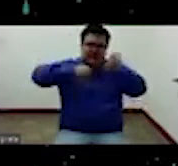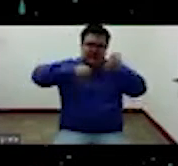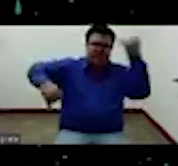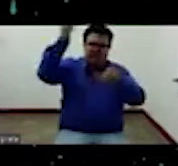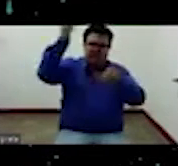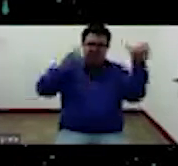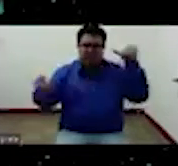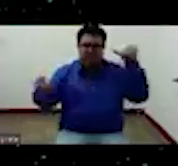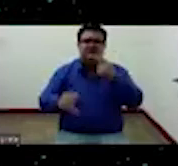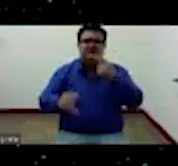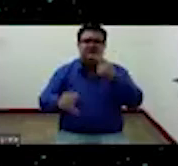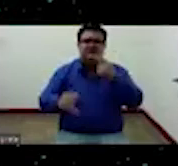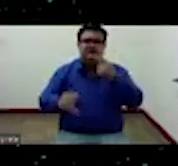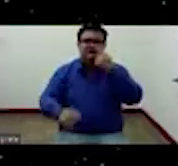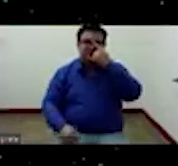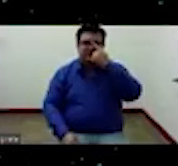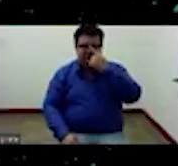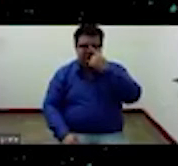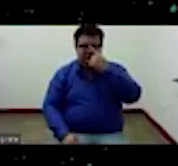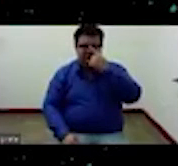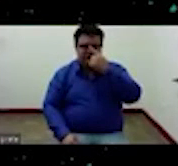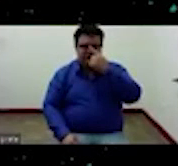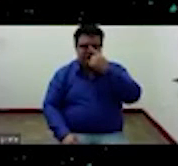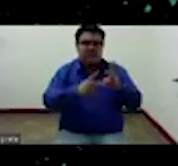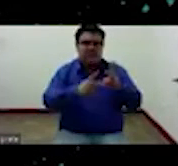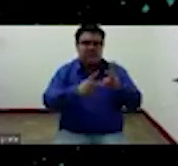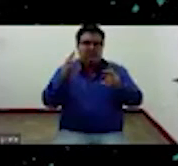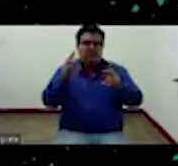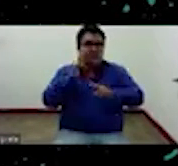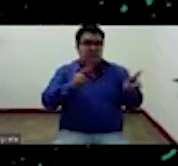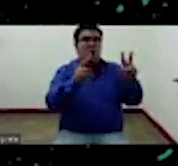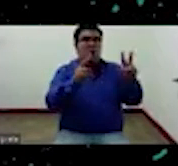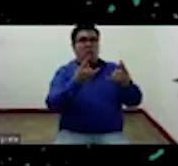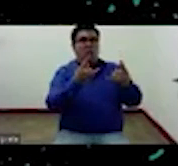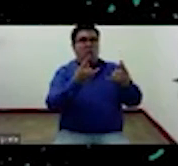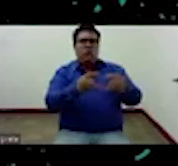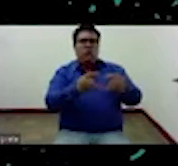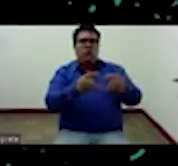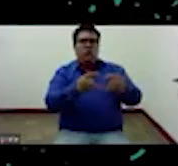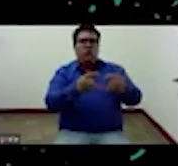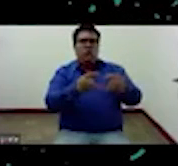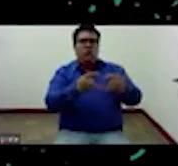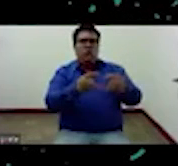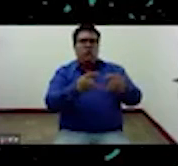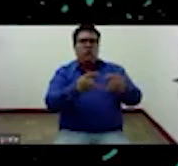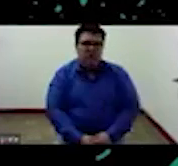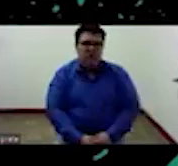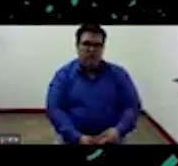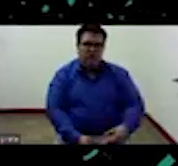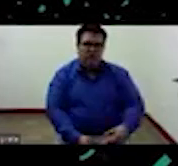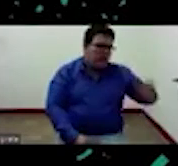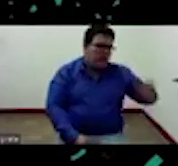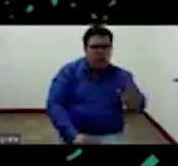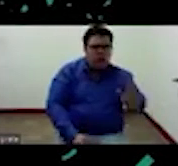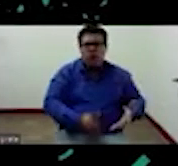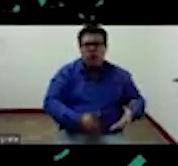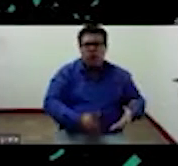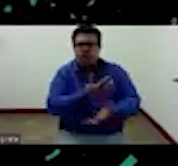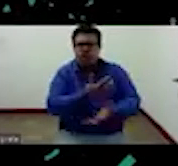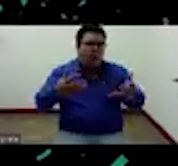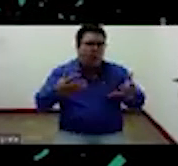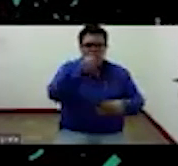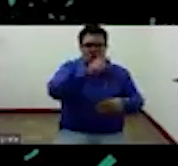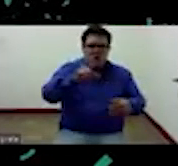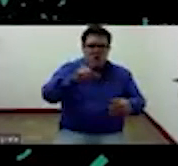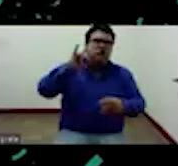La gente se lo creyó totalmente. Creyó que había un científico que grabó y que esos sonidos realmente